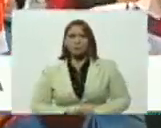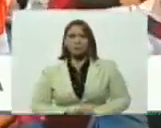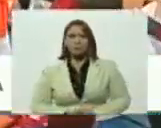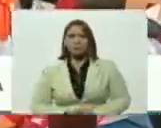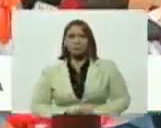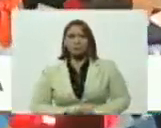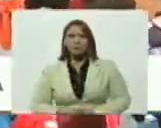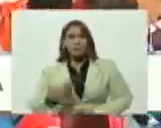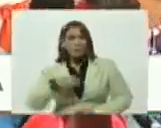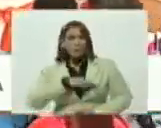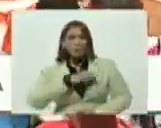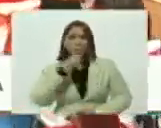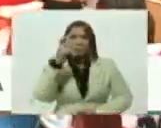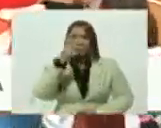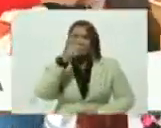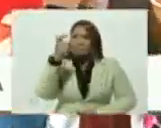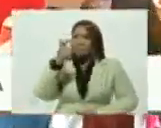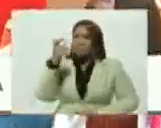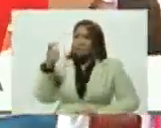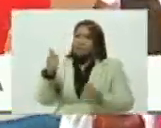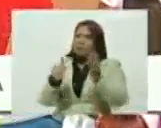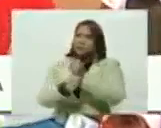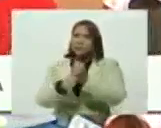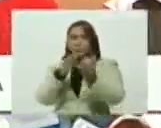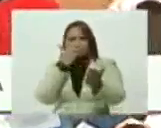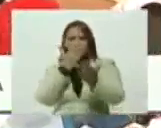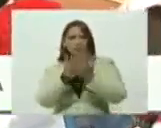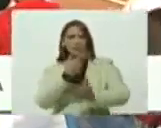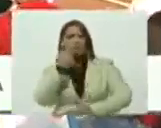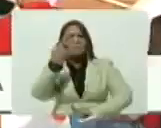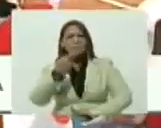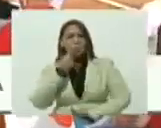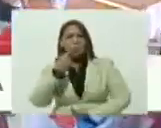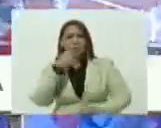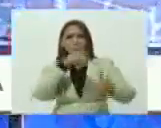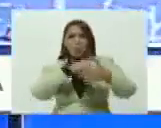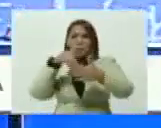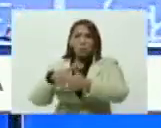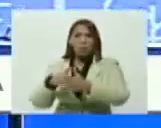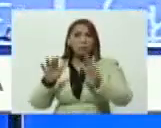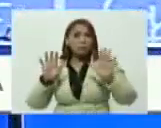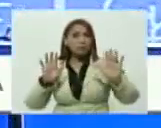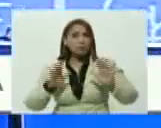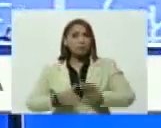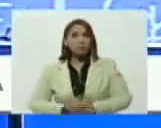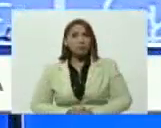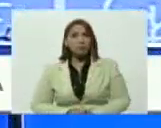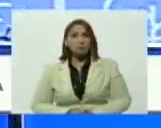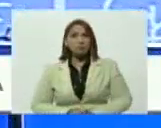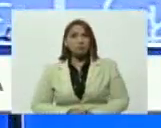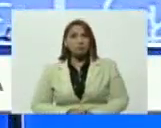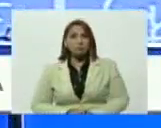Si buscamos el frente político electoral,